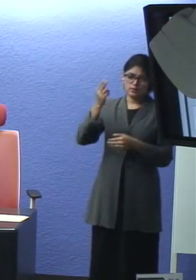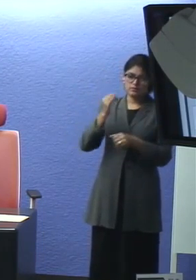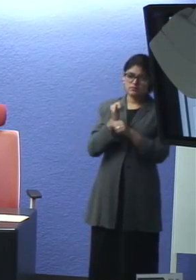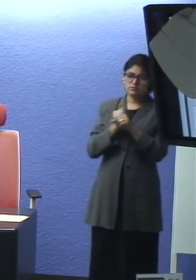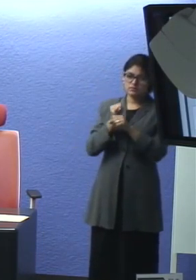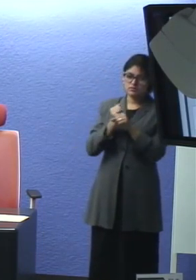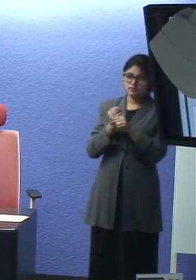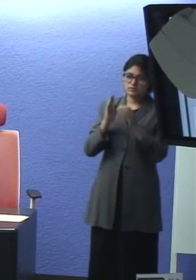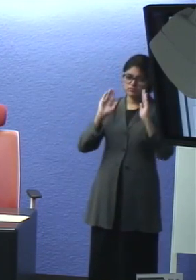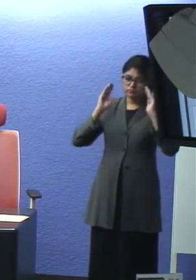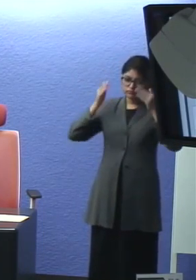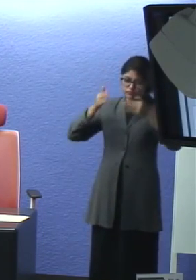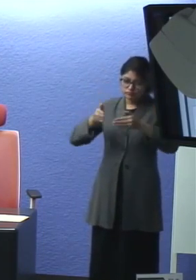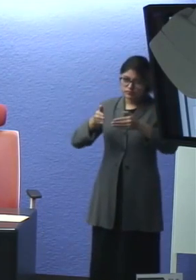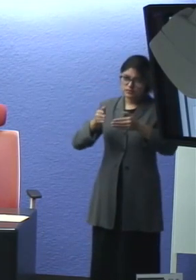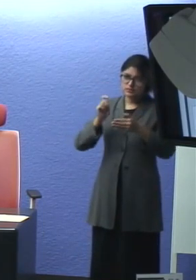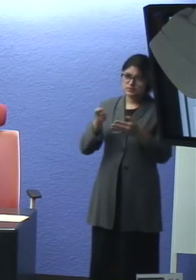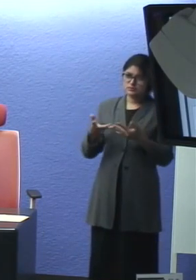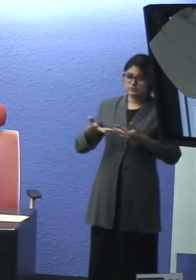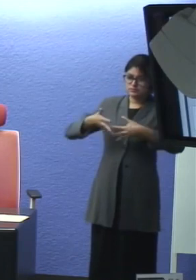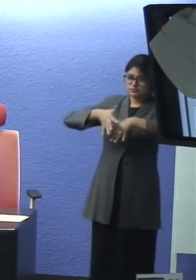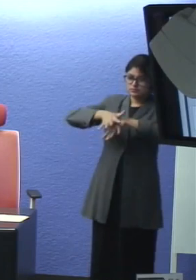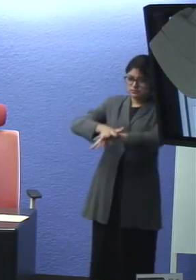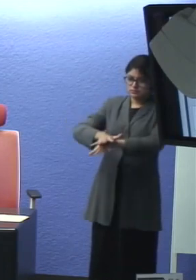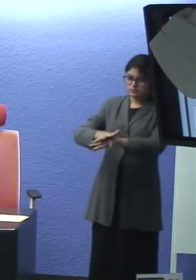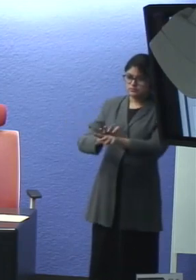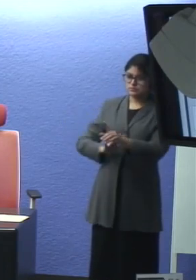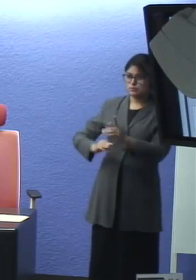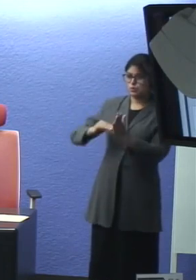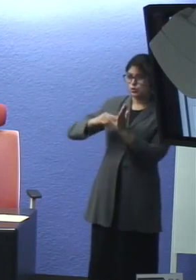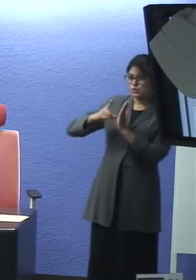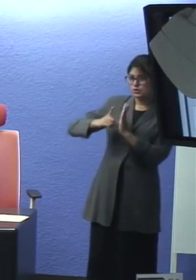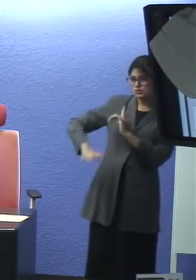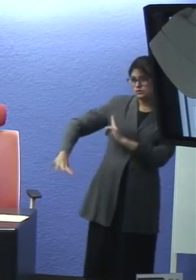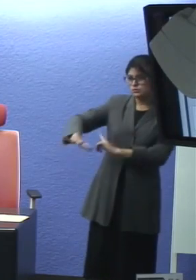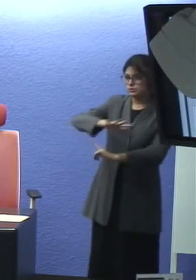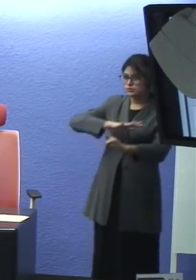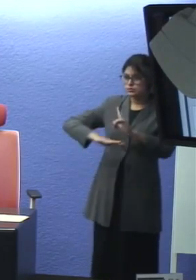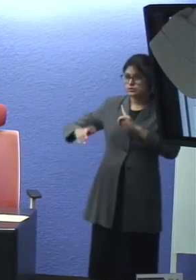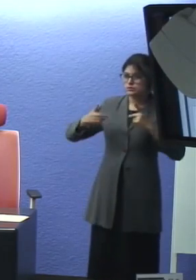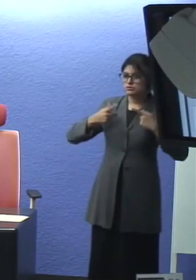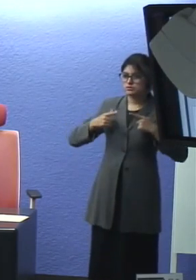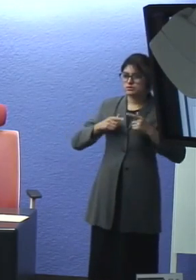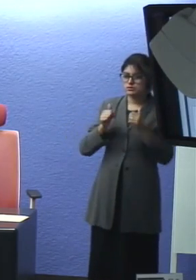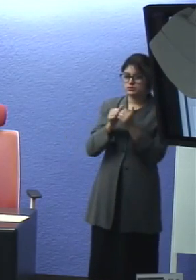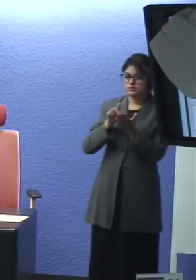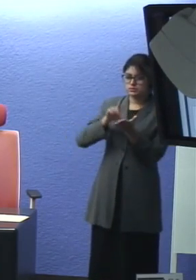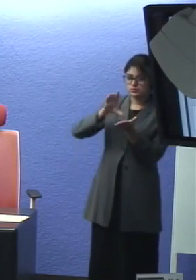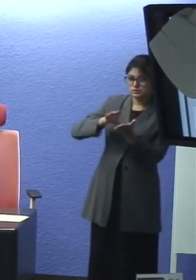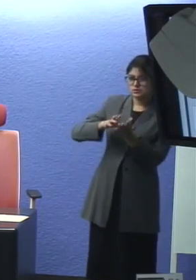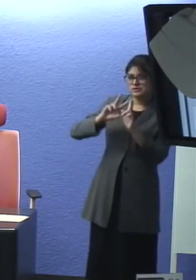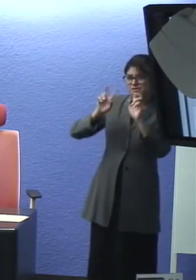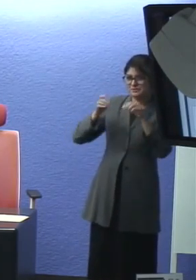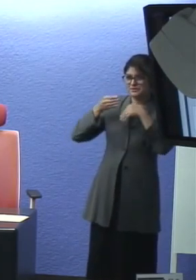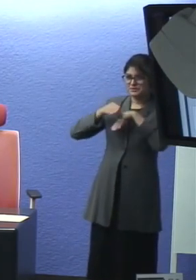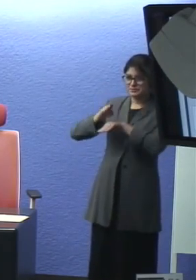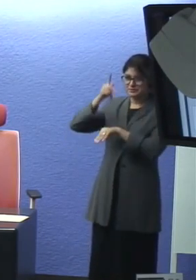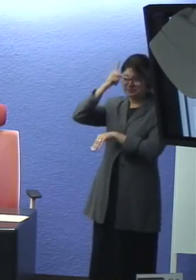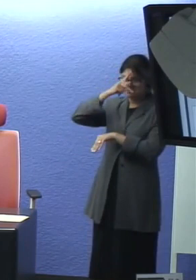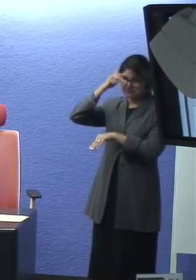investiga sobre la inclusión del modelo social de la discapacidad en la práctica clínica del psicólogo. Se ha